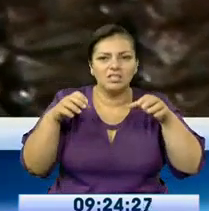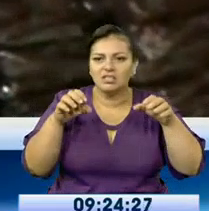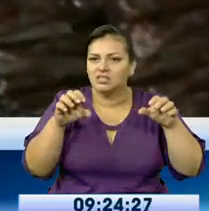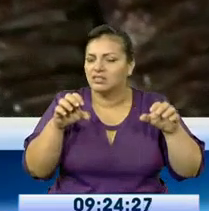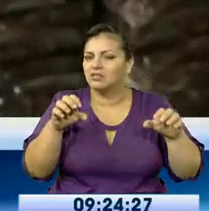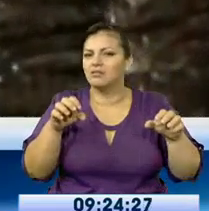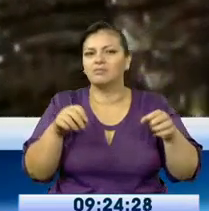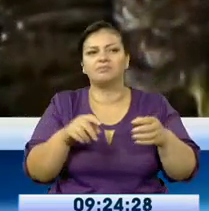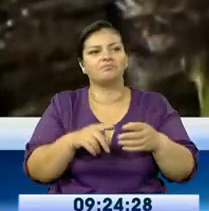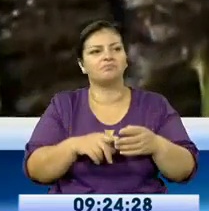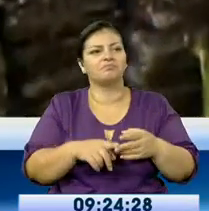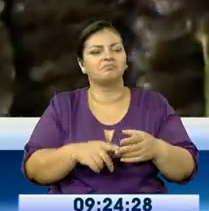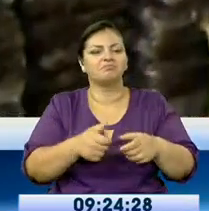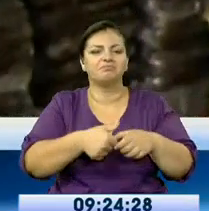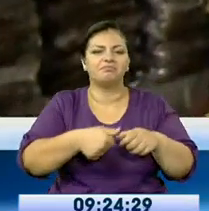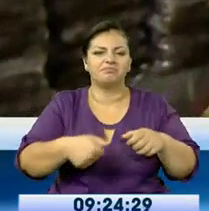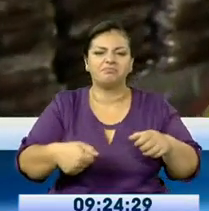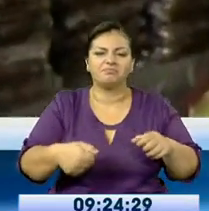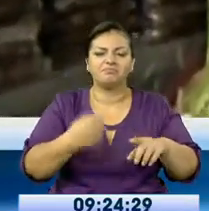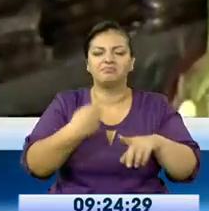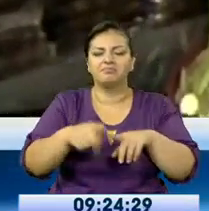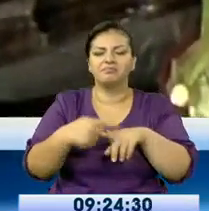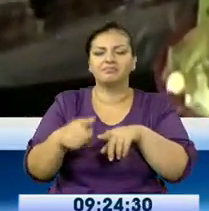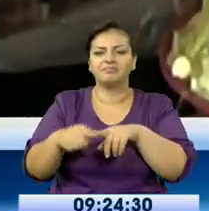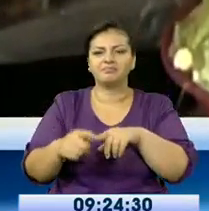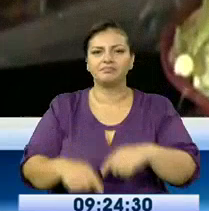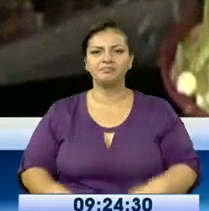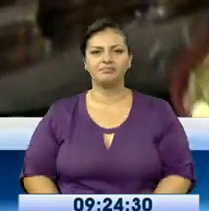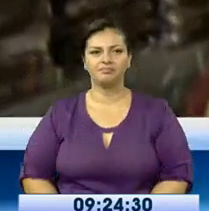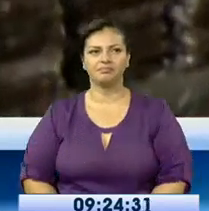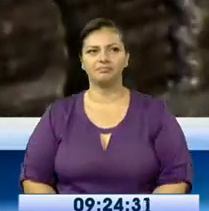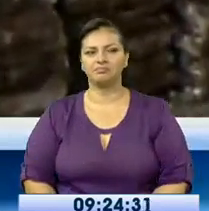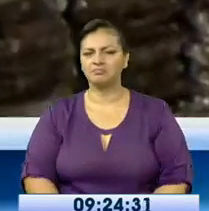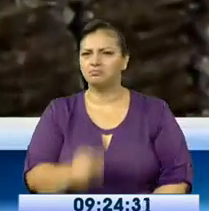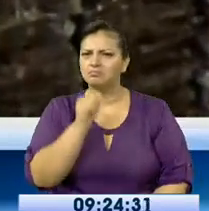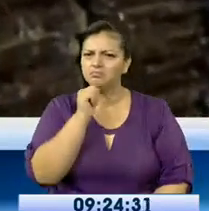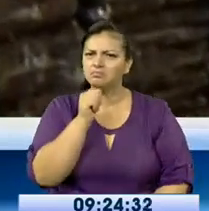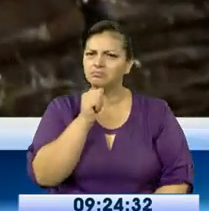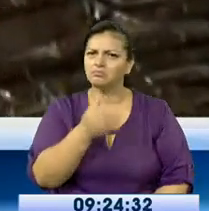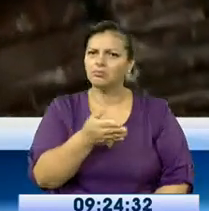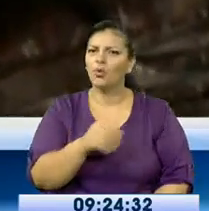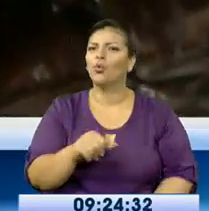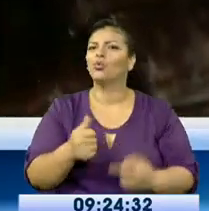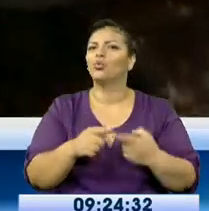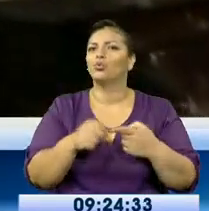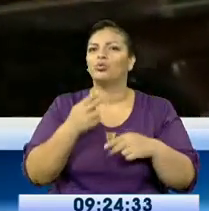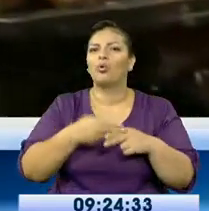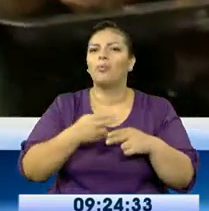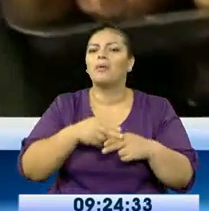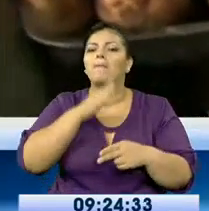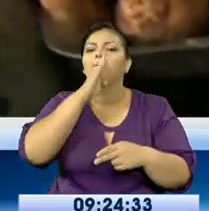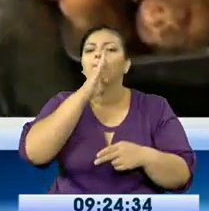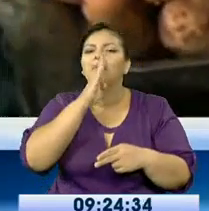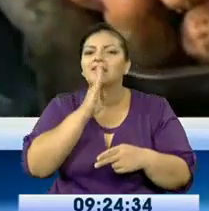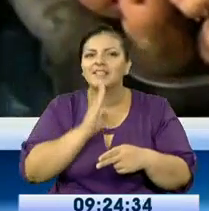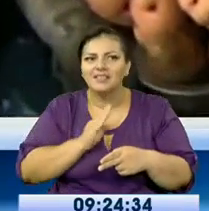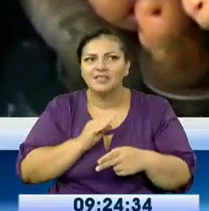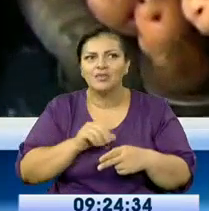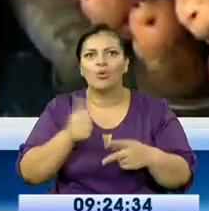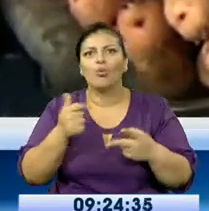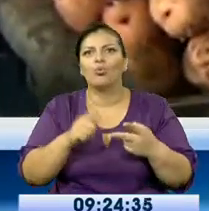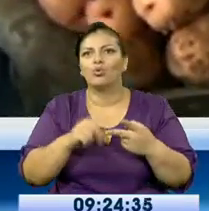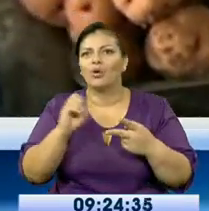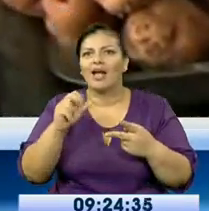frejol pero faltan todavía más granos sí faltan más granos faltan las paciencias faltan otro tipo de El frejol